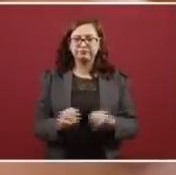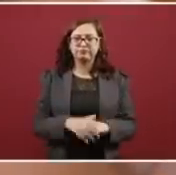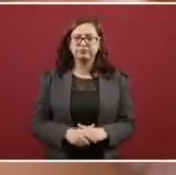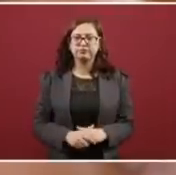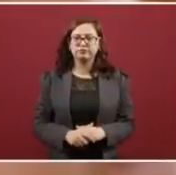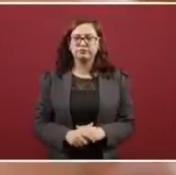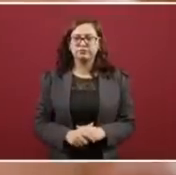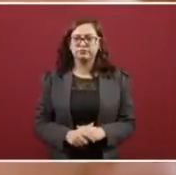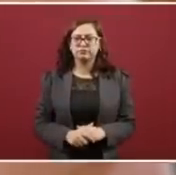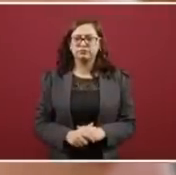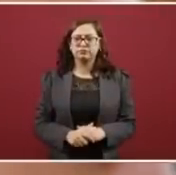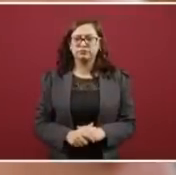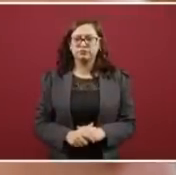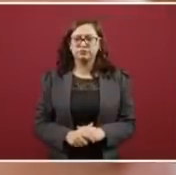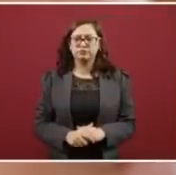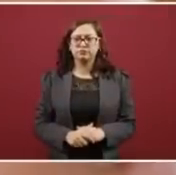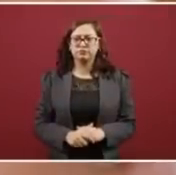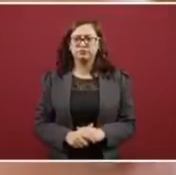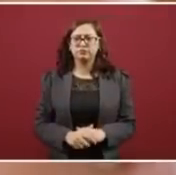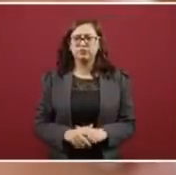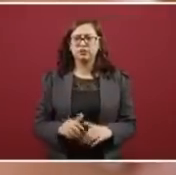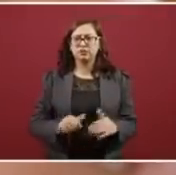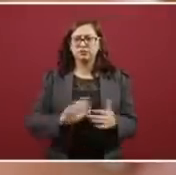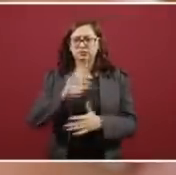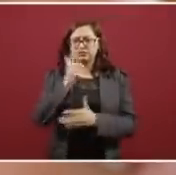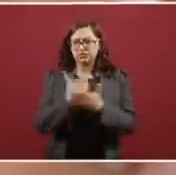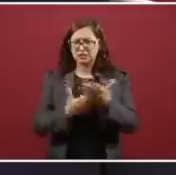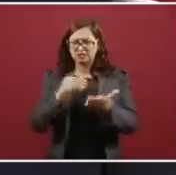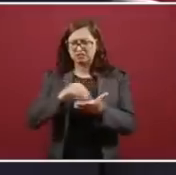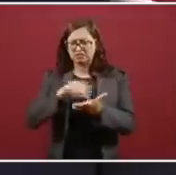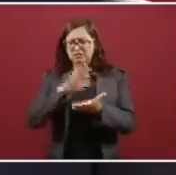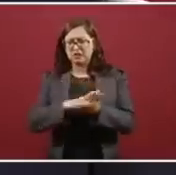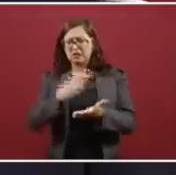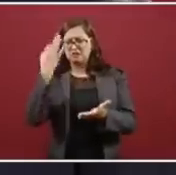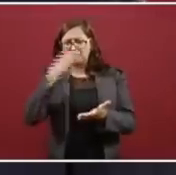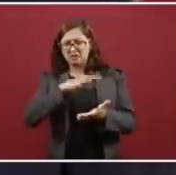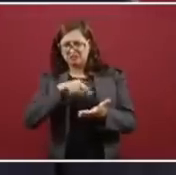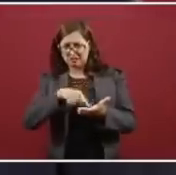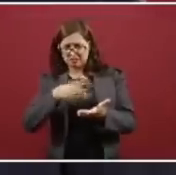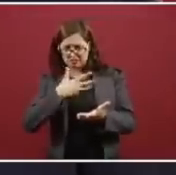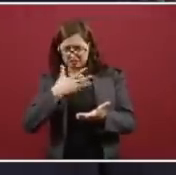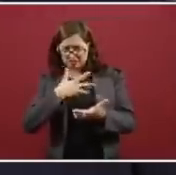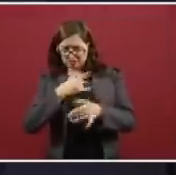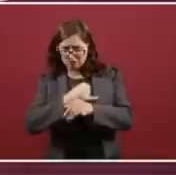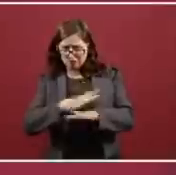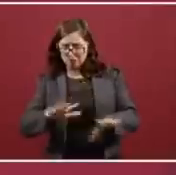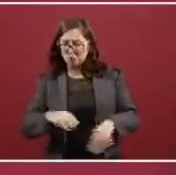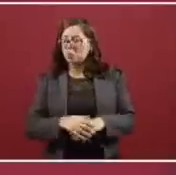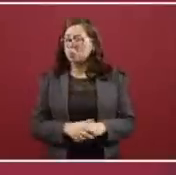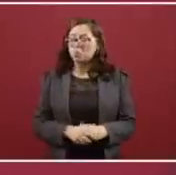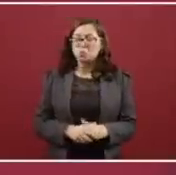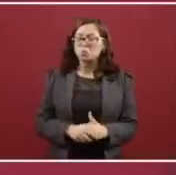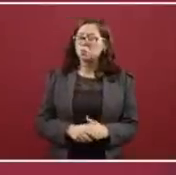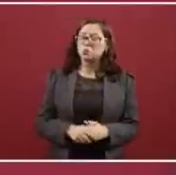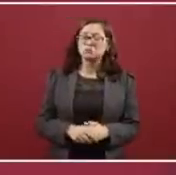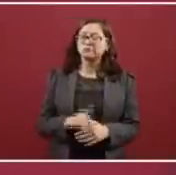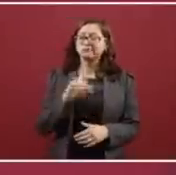tiene información de estas recetas apócrifas presidente no tenía información pero